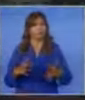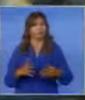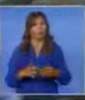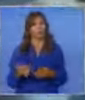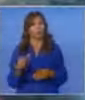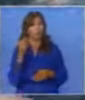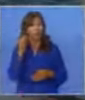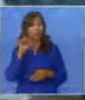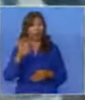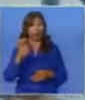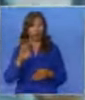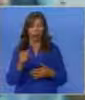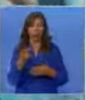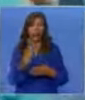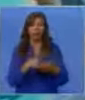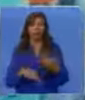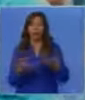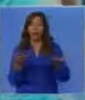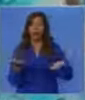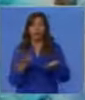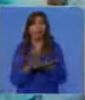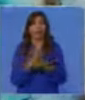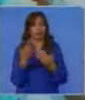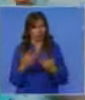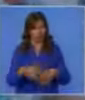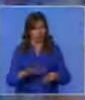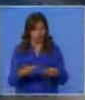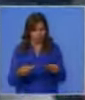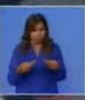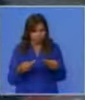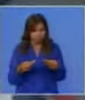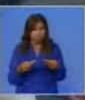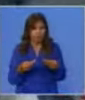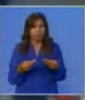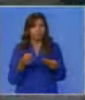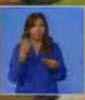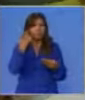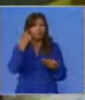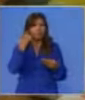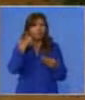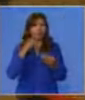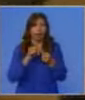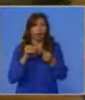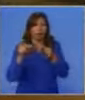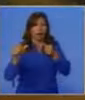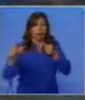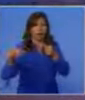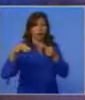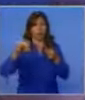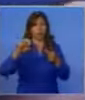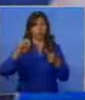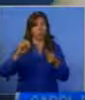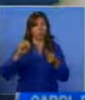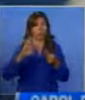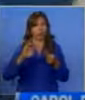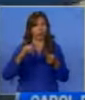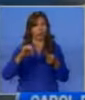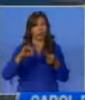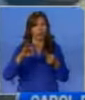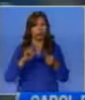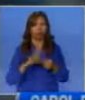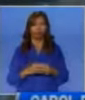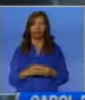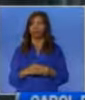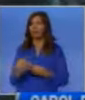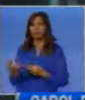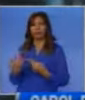Carol. Su hijo ya sabe dónde va a estudiar, pero le asignaron un centro educativo en Montañita. Lo que me dijeron fue que me vaya a vivir a